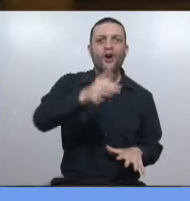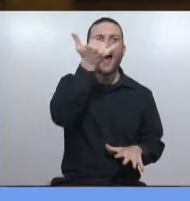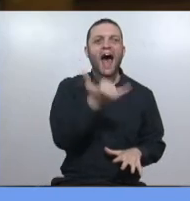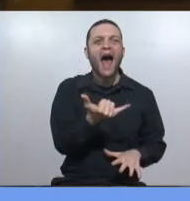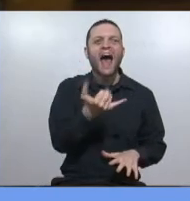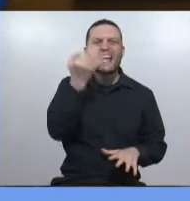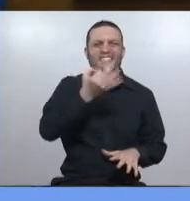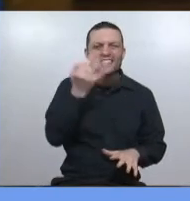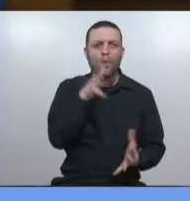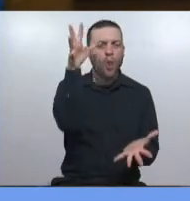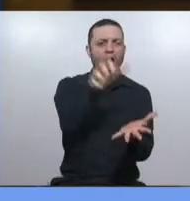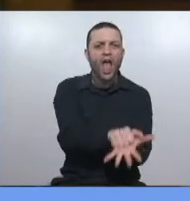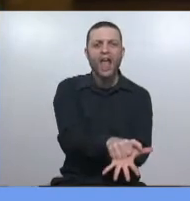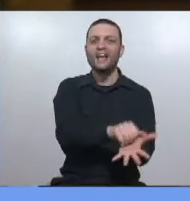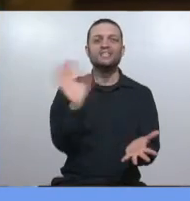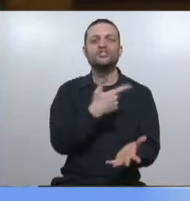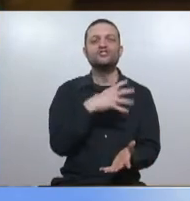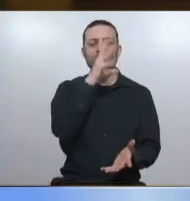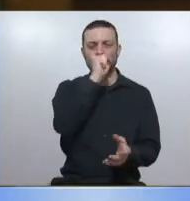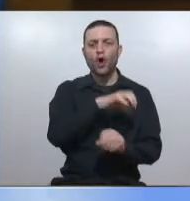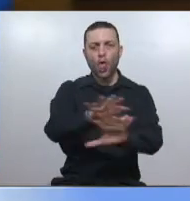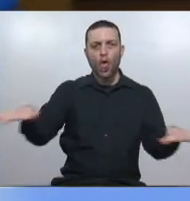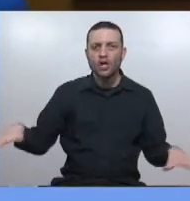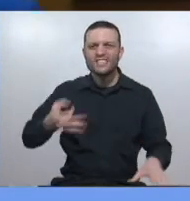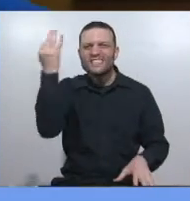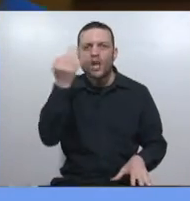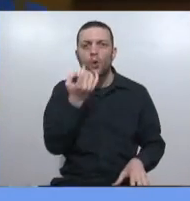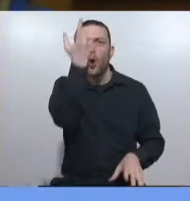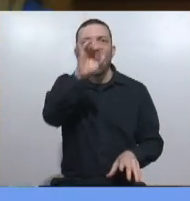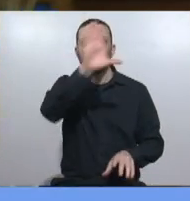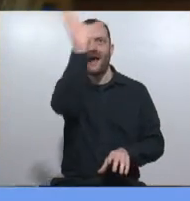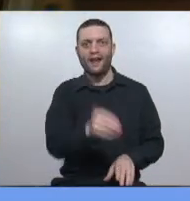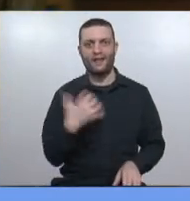5 y en toda la primaria cosa que el resto de las provincias que él mencionó no lo tienen muchas gracias